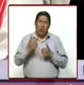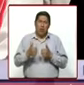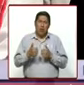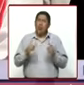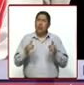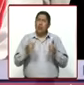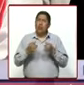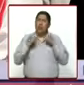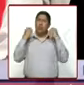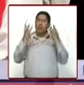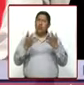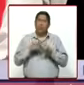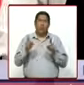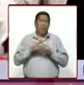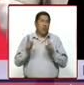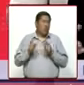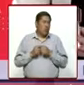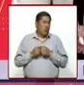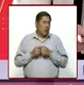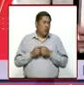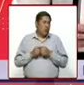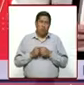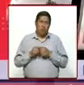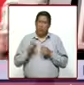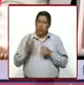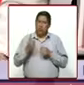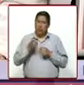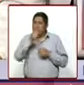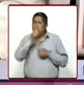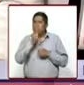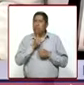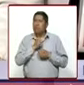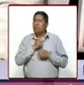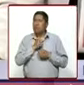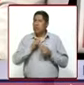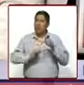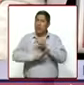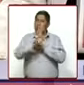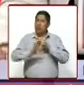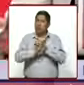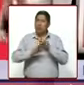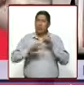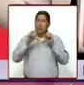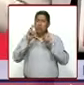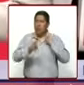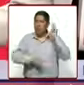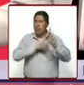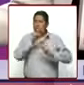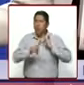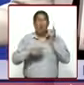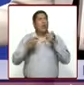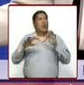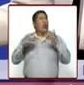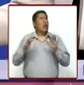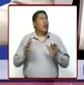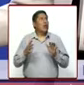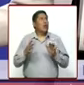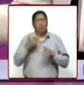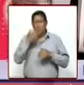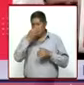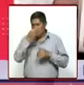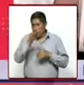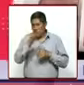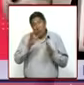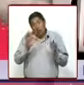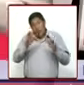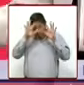jugando con la paciencia de la gente, pero también no solo con la paciencia, hasta la seguridad de la población. Vamos a estar ya entrando dentro de poco, a